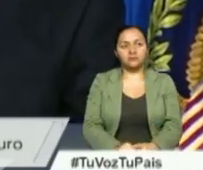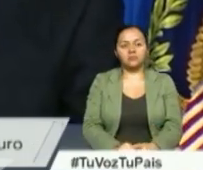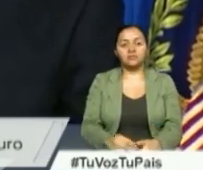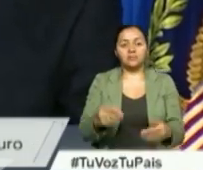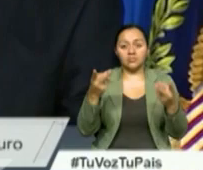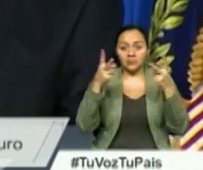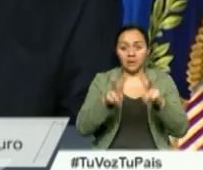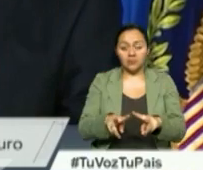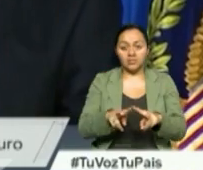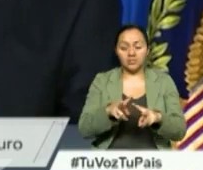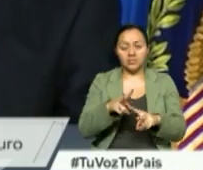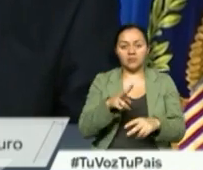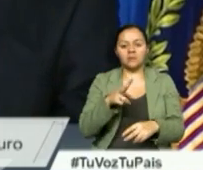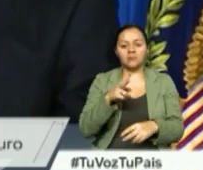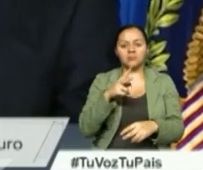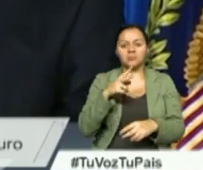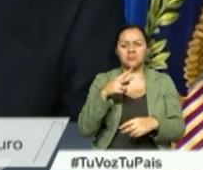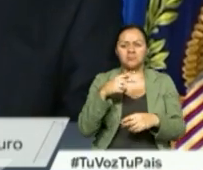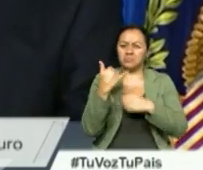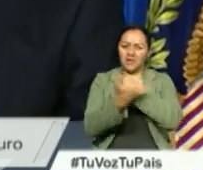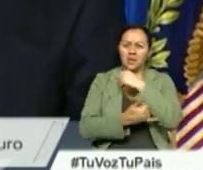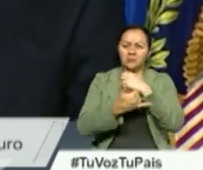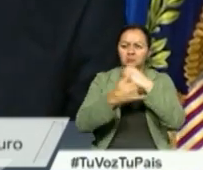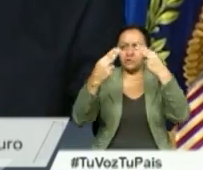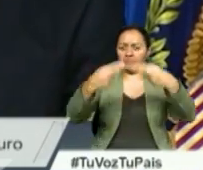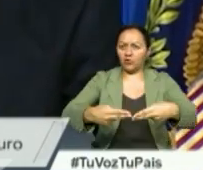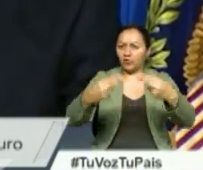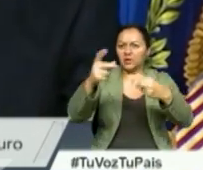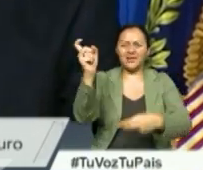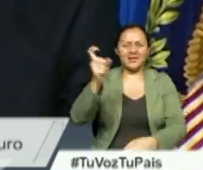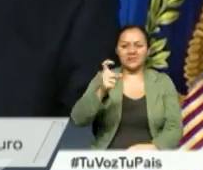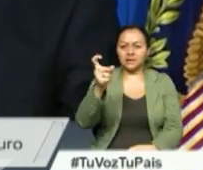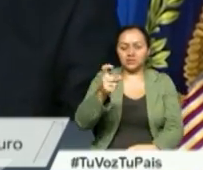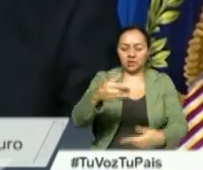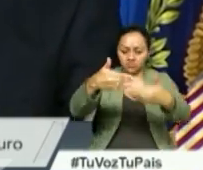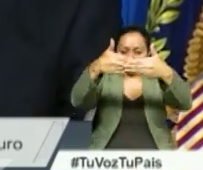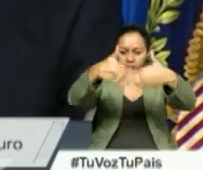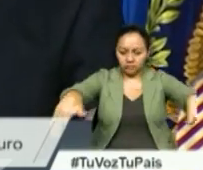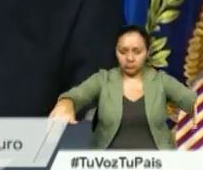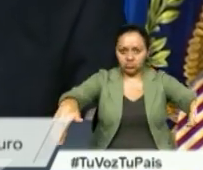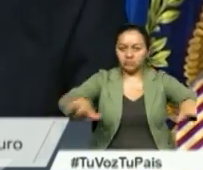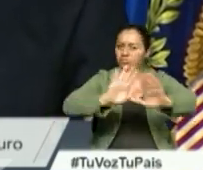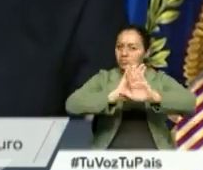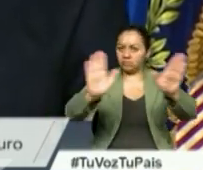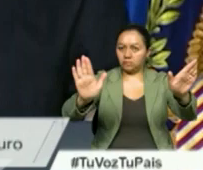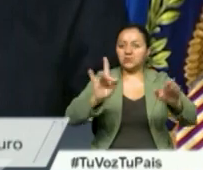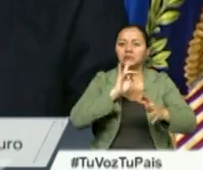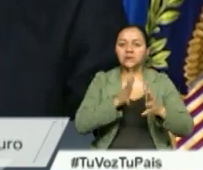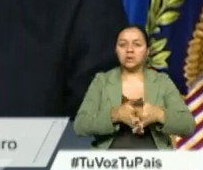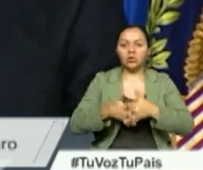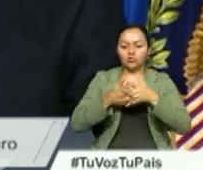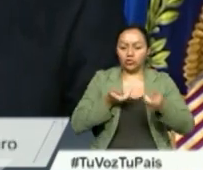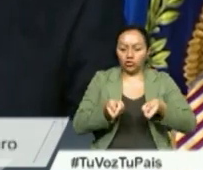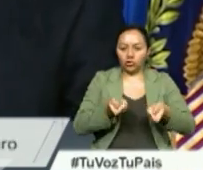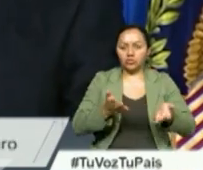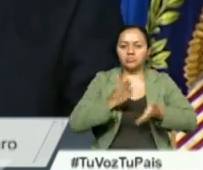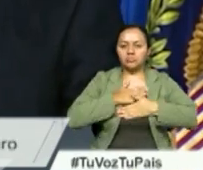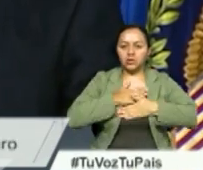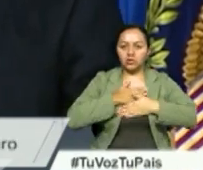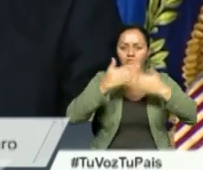Una nación sin fronteras no es una nación. Desde hoy Estados Unidos vuelve a tomar el control de sus